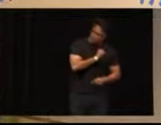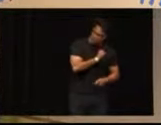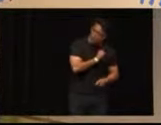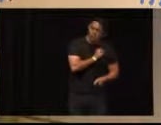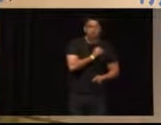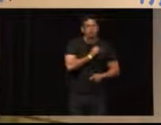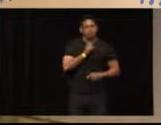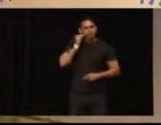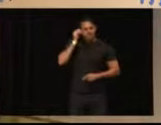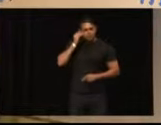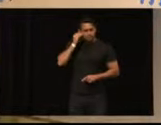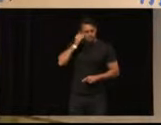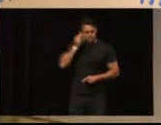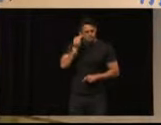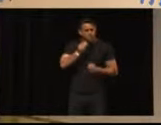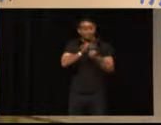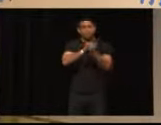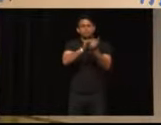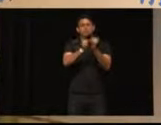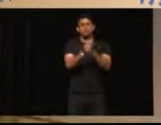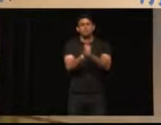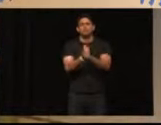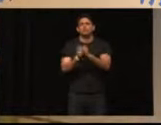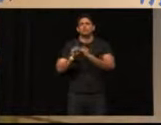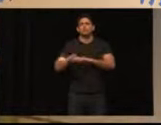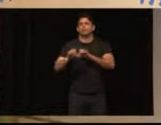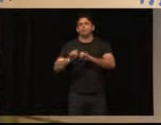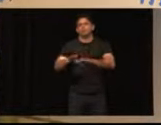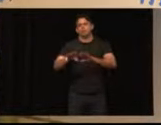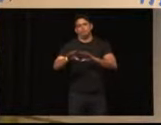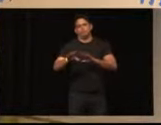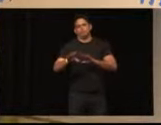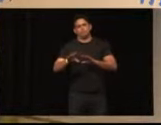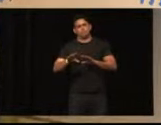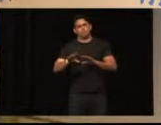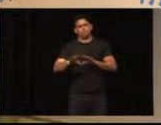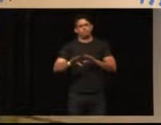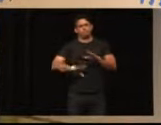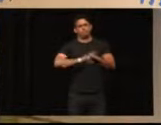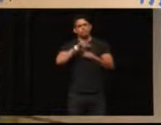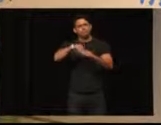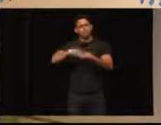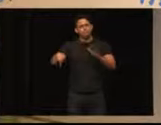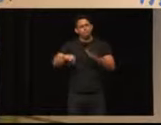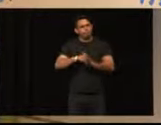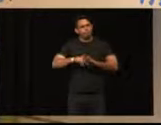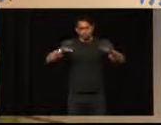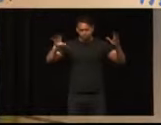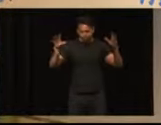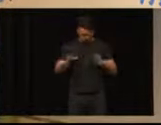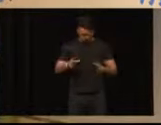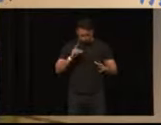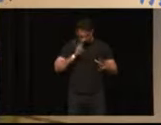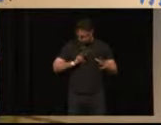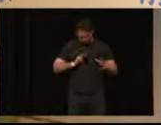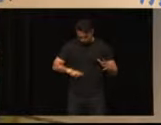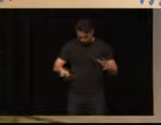estamos experimentando el deporte educacional dentro de las dimensiones de ese deporte que Brasil hoy